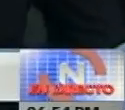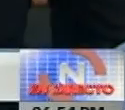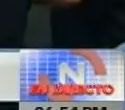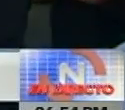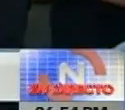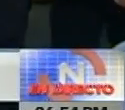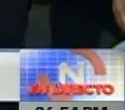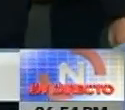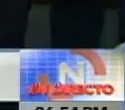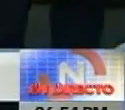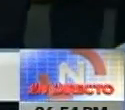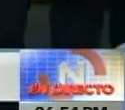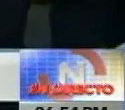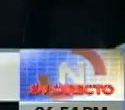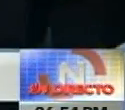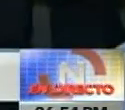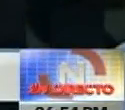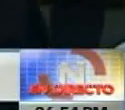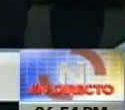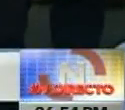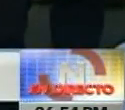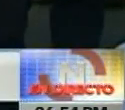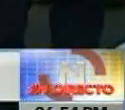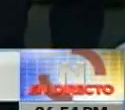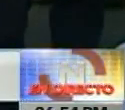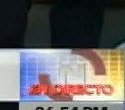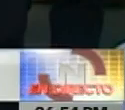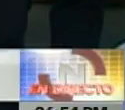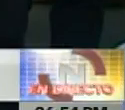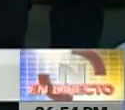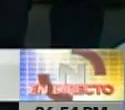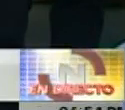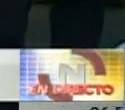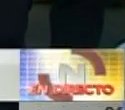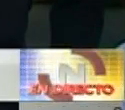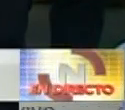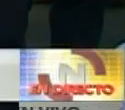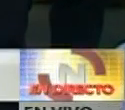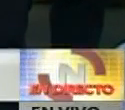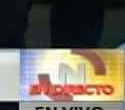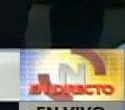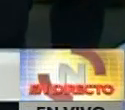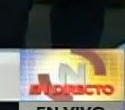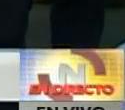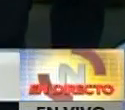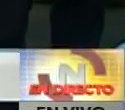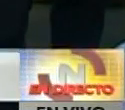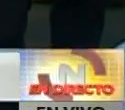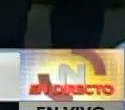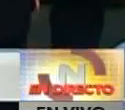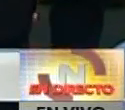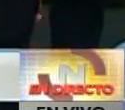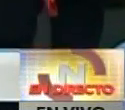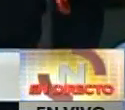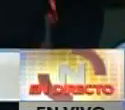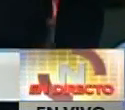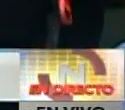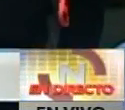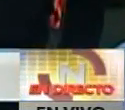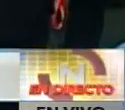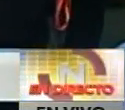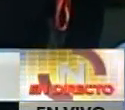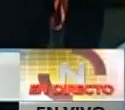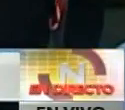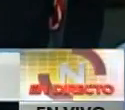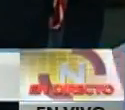algunas preguntas con respecto a otros temas. Específicamente tienen que ver con orden político. El día de ayer usted presentó su mensaje